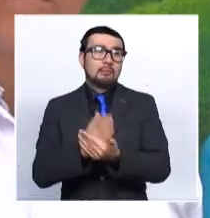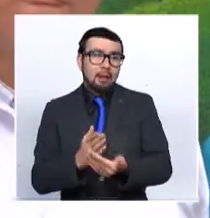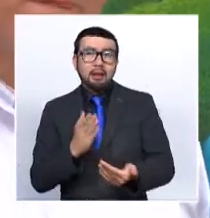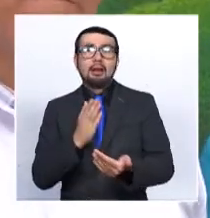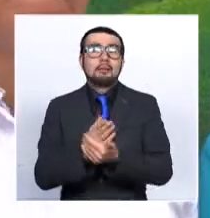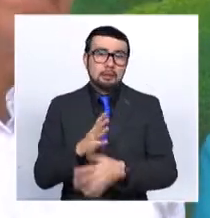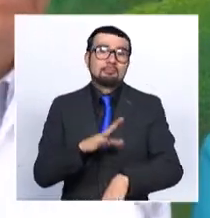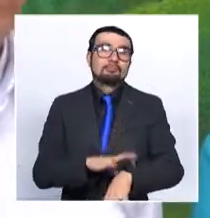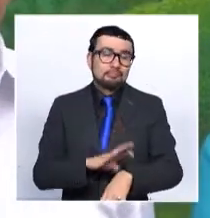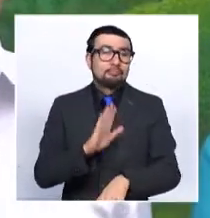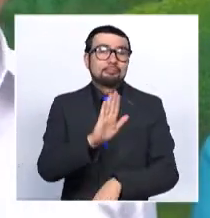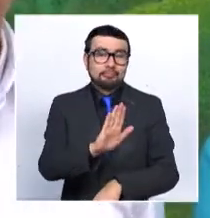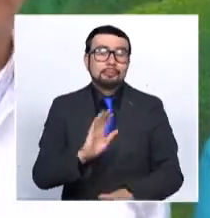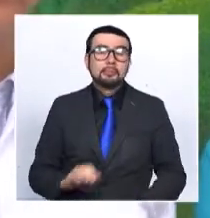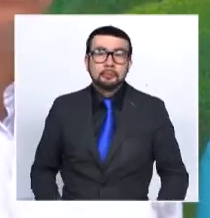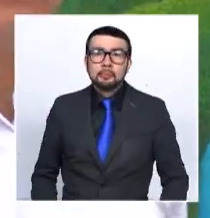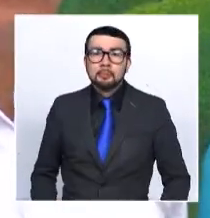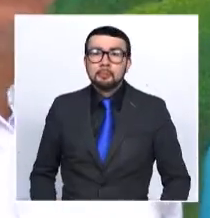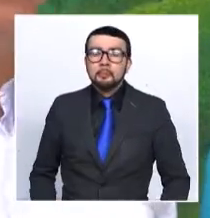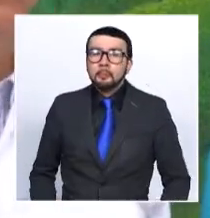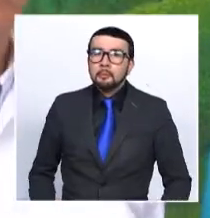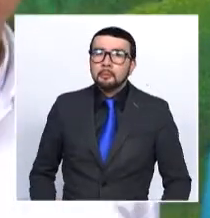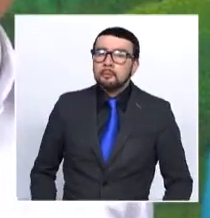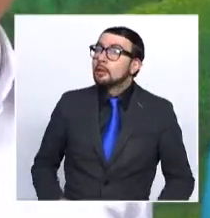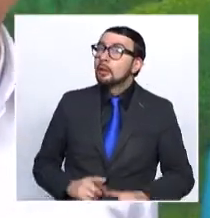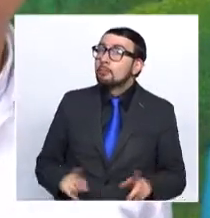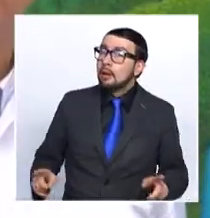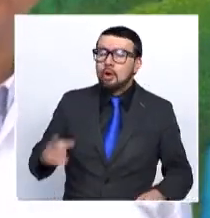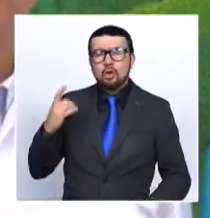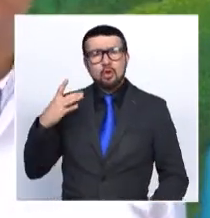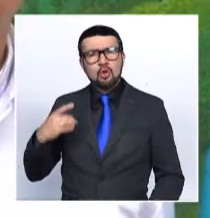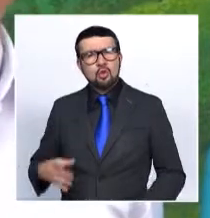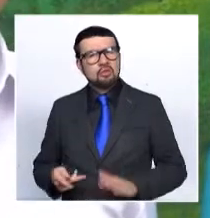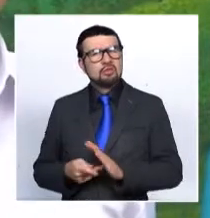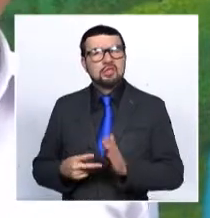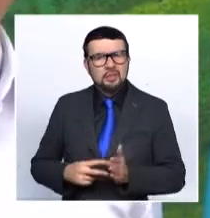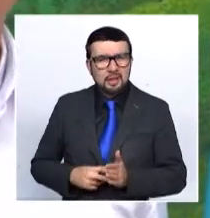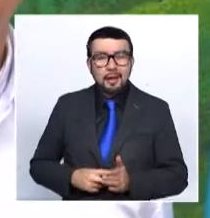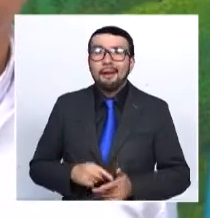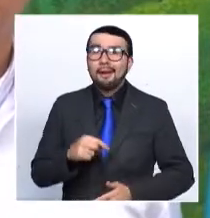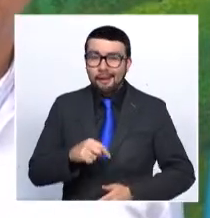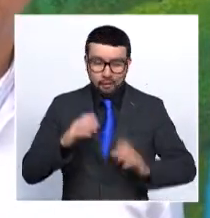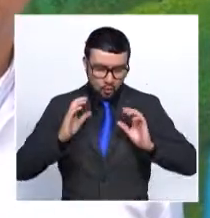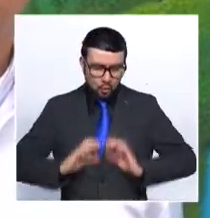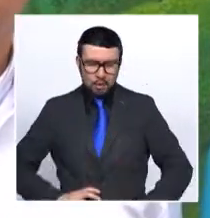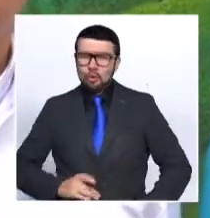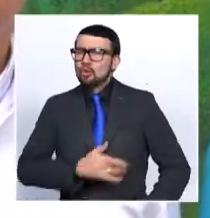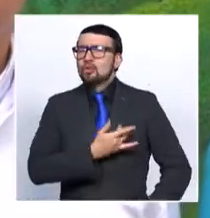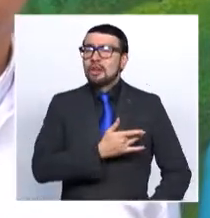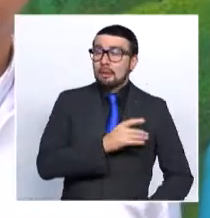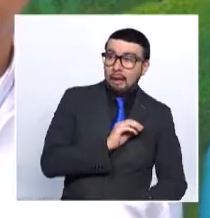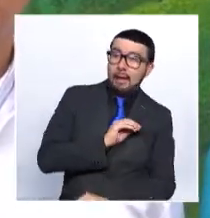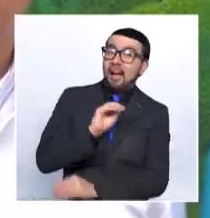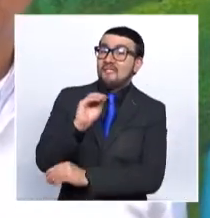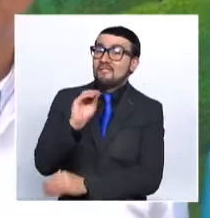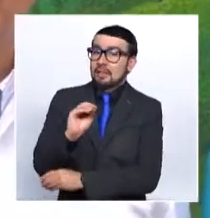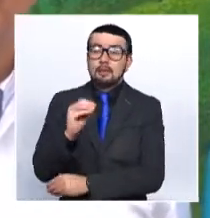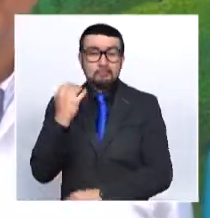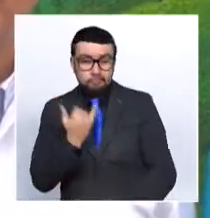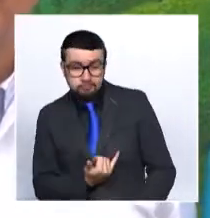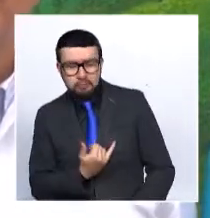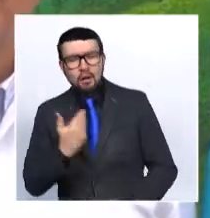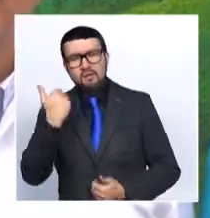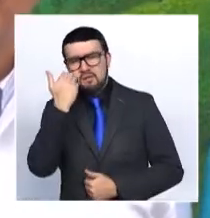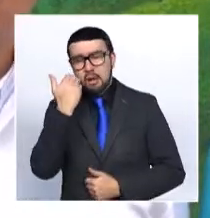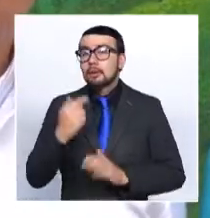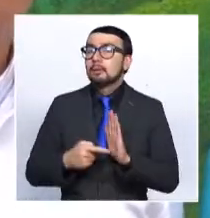Y es una señal que está dando el organismo que estamos en esa condición de enfermedad. Dentro de